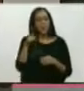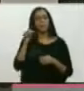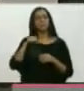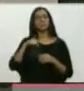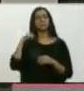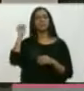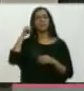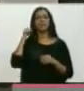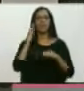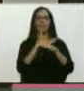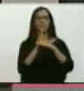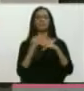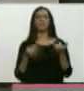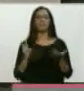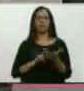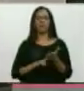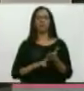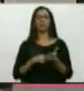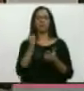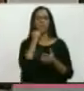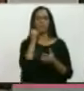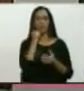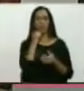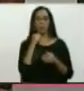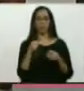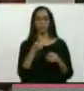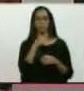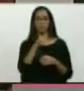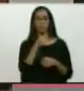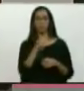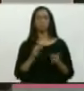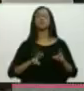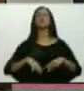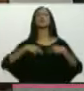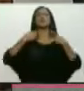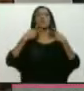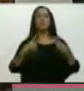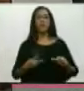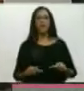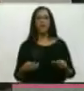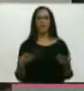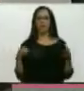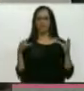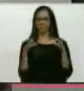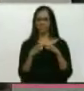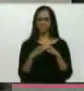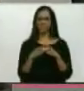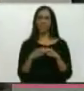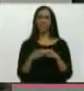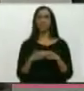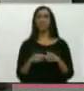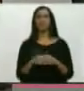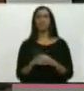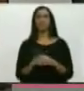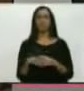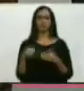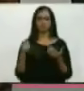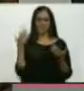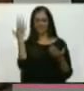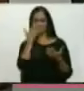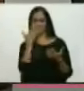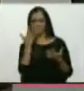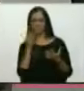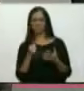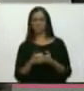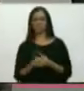lo ligamos al corte y al regreso el señor Cabecemango con un reportaje, un nuevo segmento, Los Invisibles. Vamos